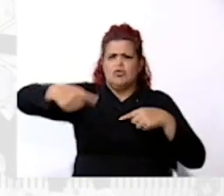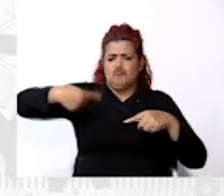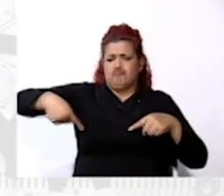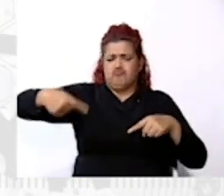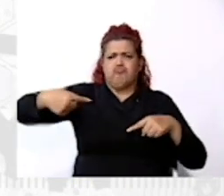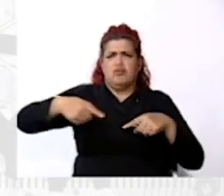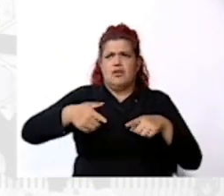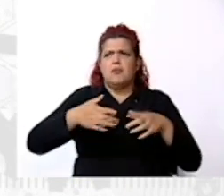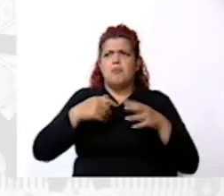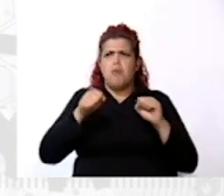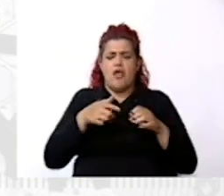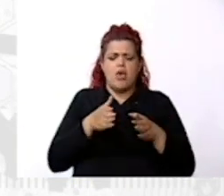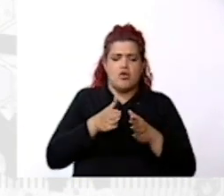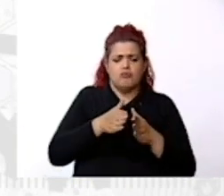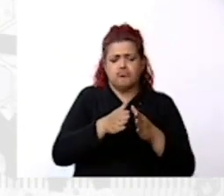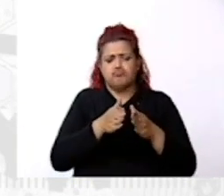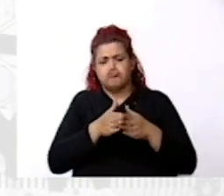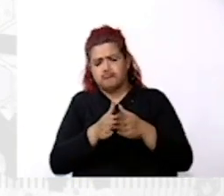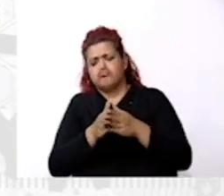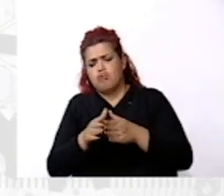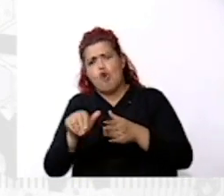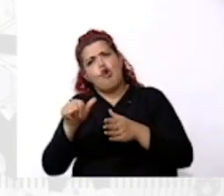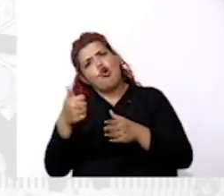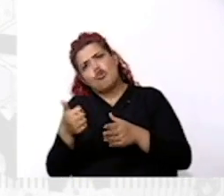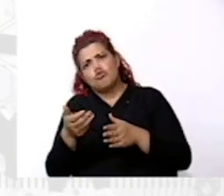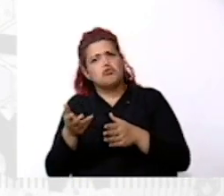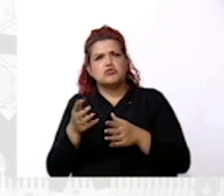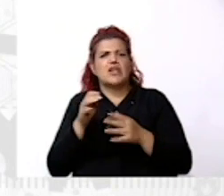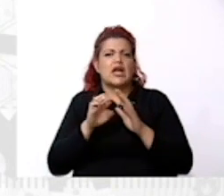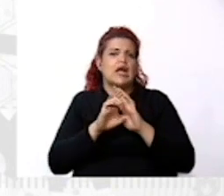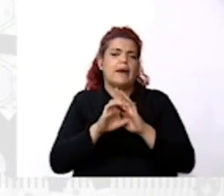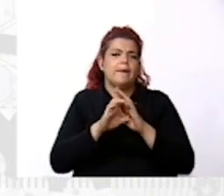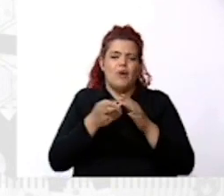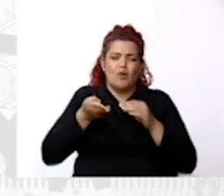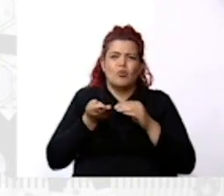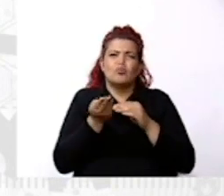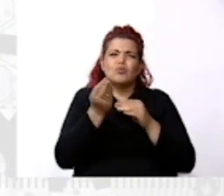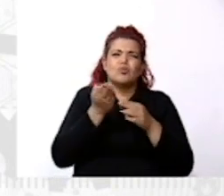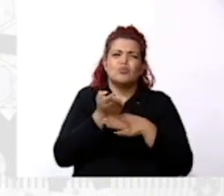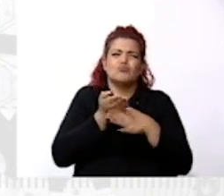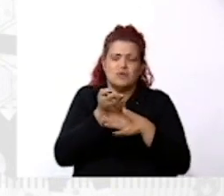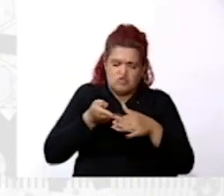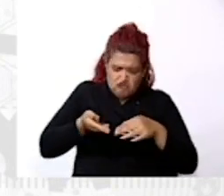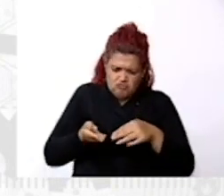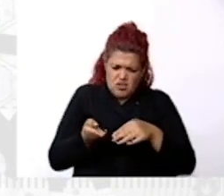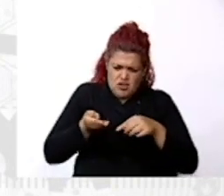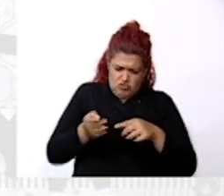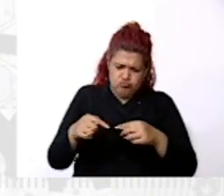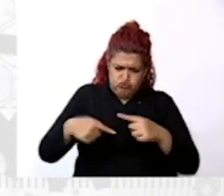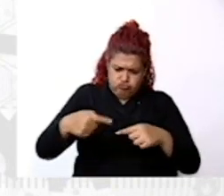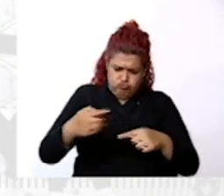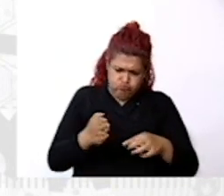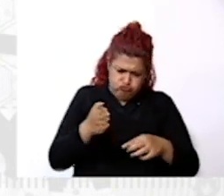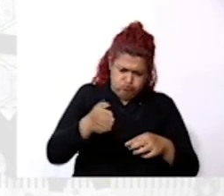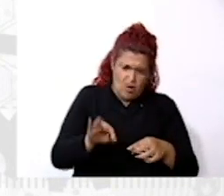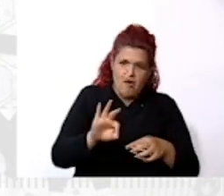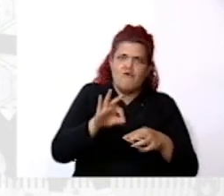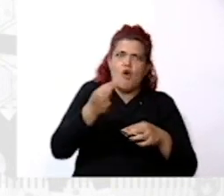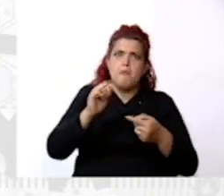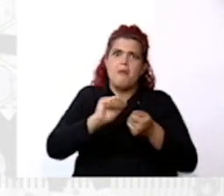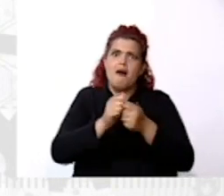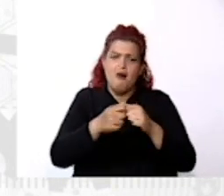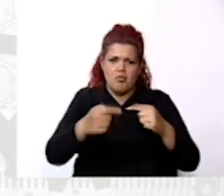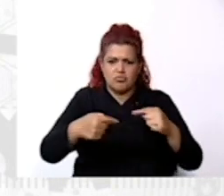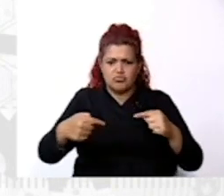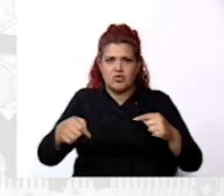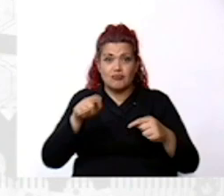le puede dar forma con otros instrumentos, por ejemplo, una gubia, y salen bellezas. ¿Sabían eso? ¿Quién conoce